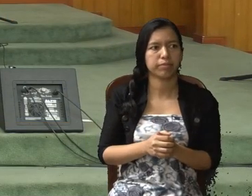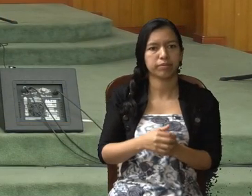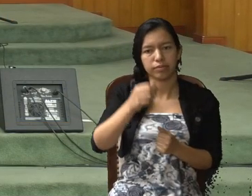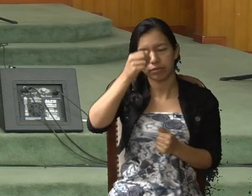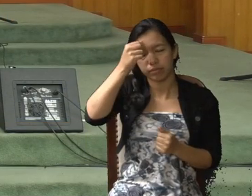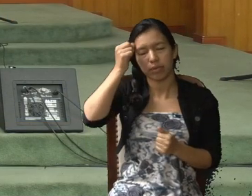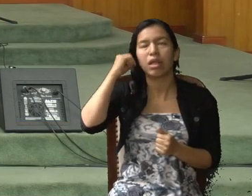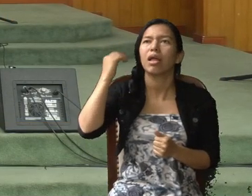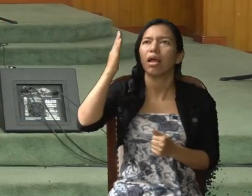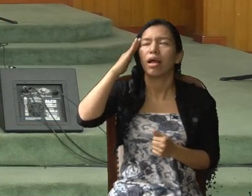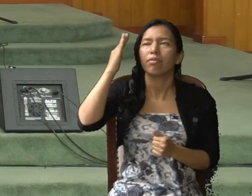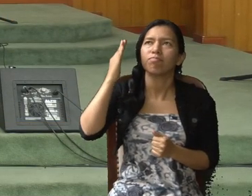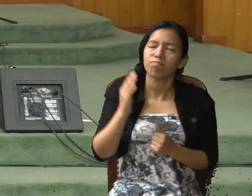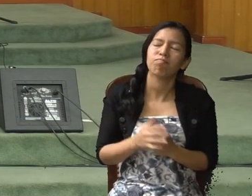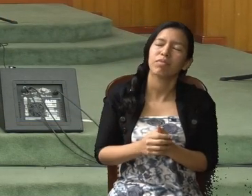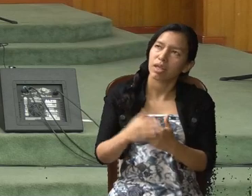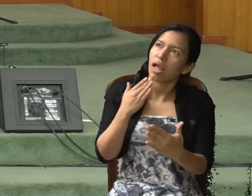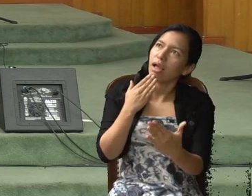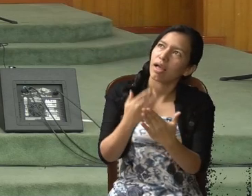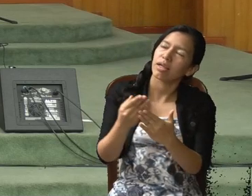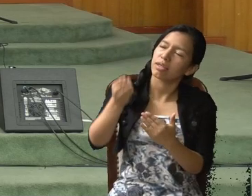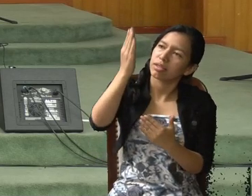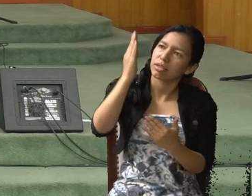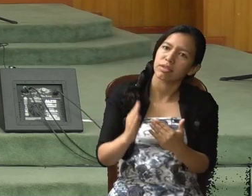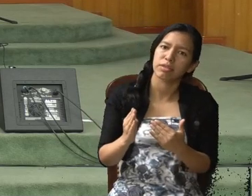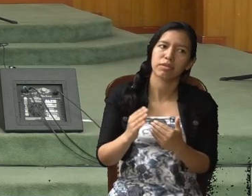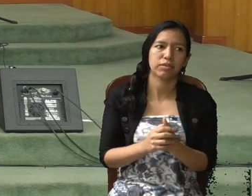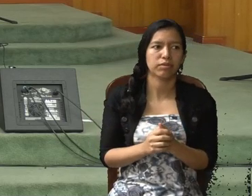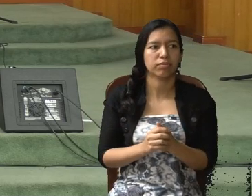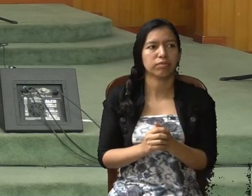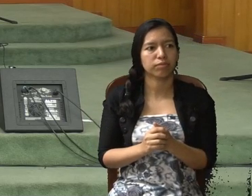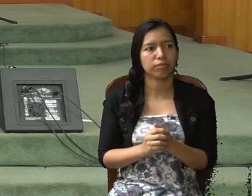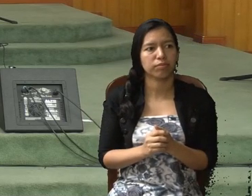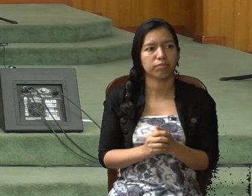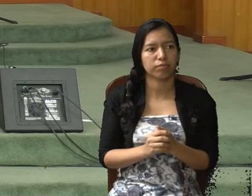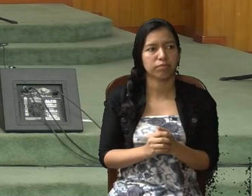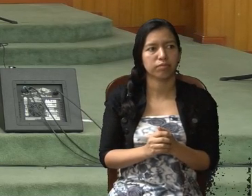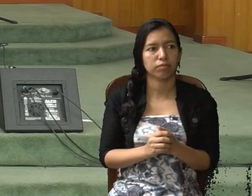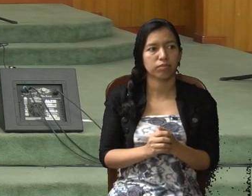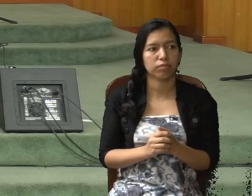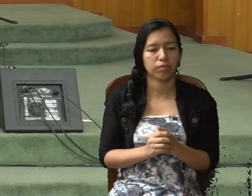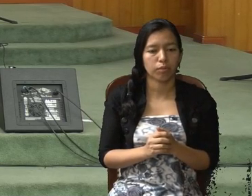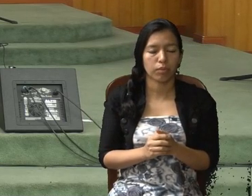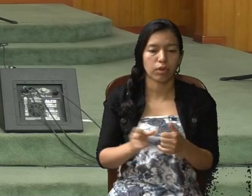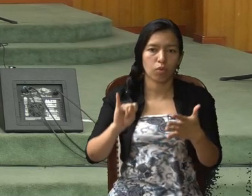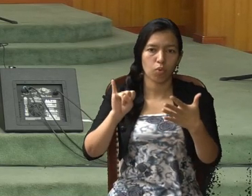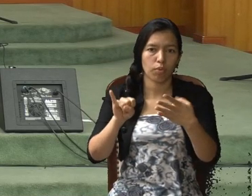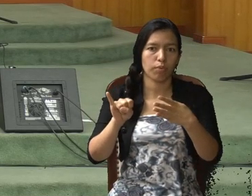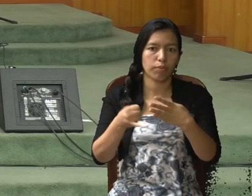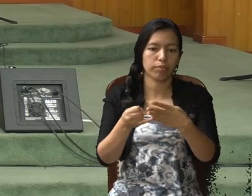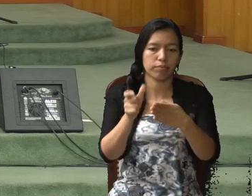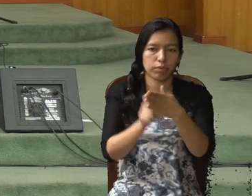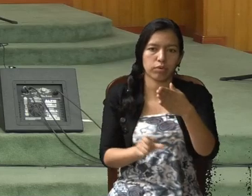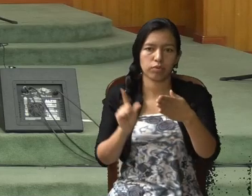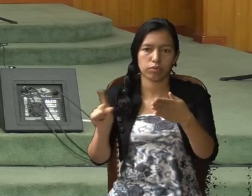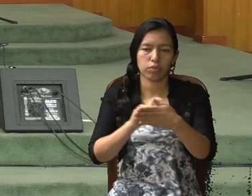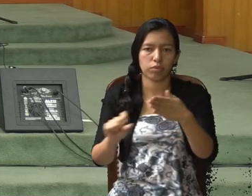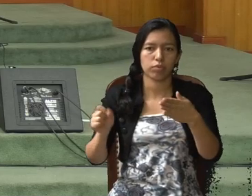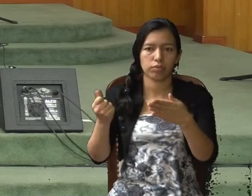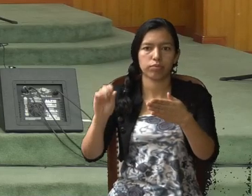debemos agradecerle a Dios? Y es lo que dice el versículo 14. Dice Juan 1:14. Y el verbo se